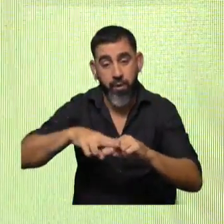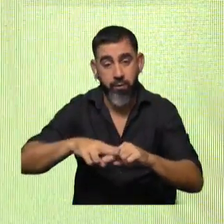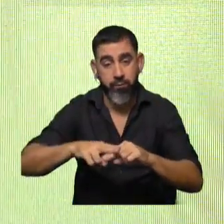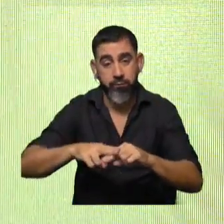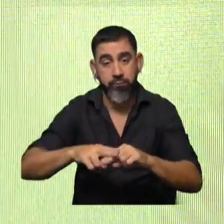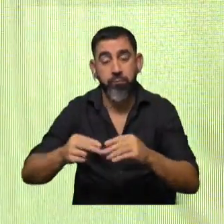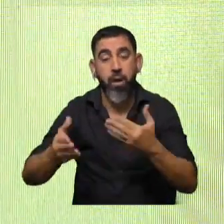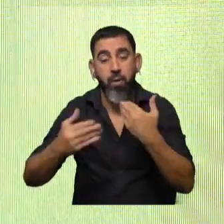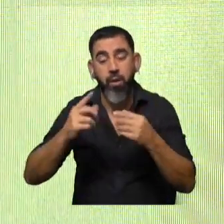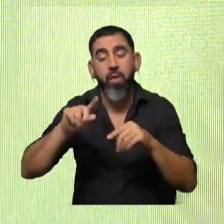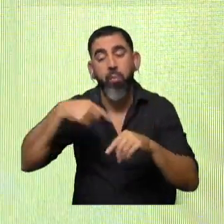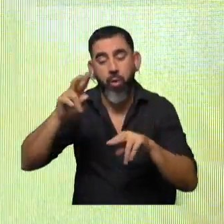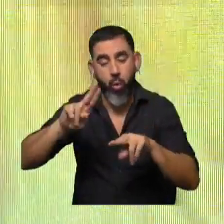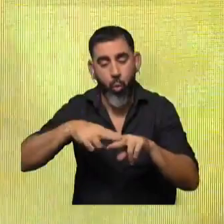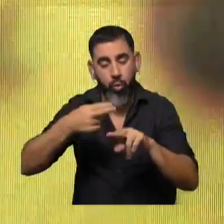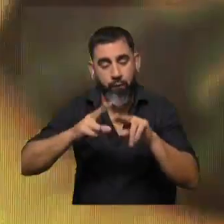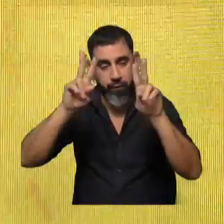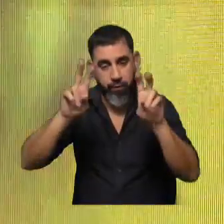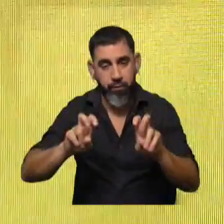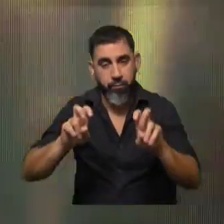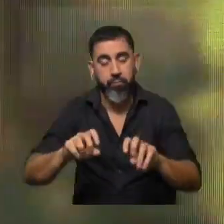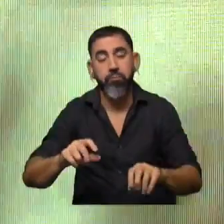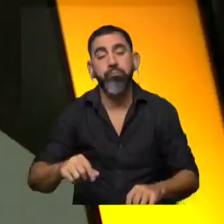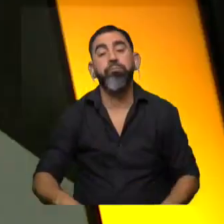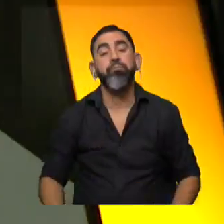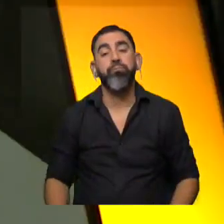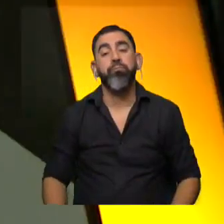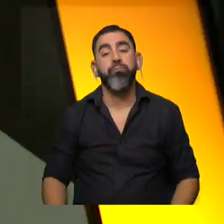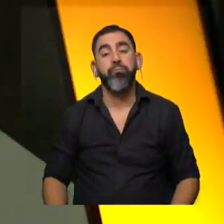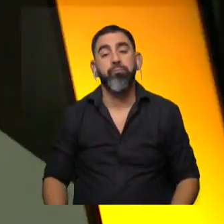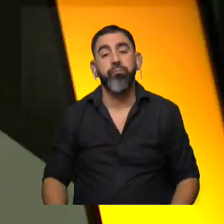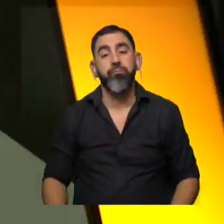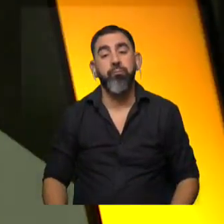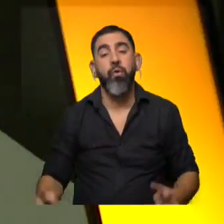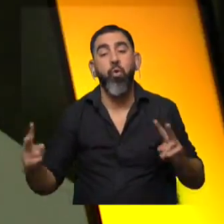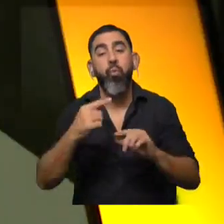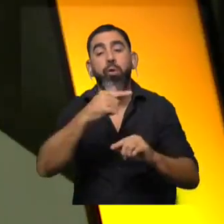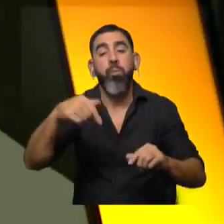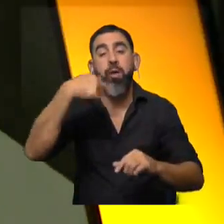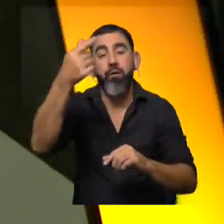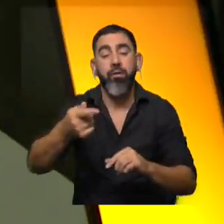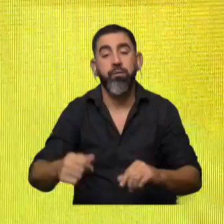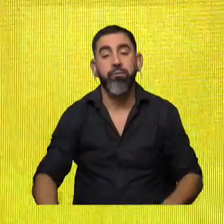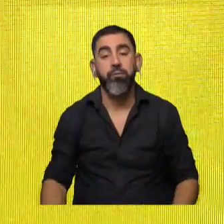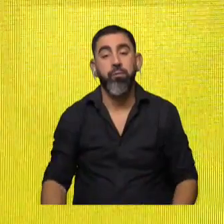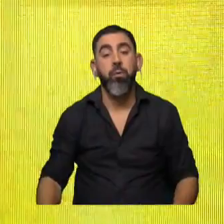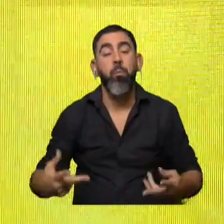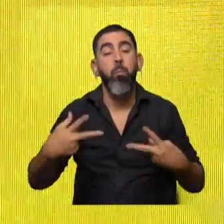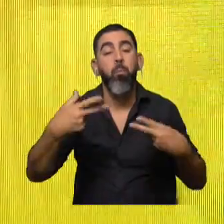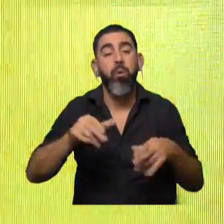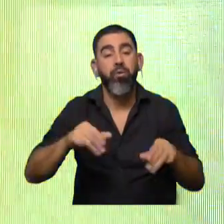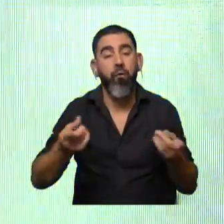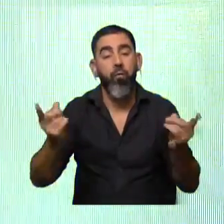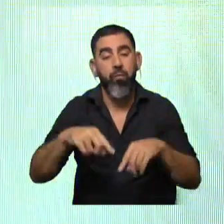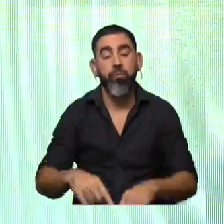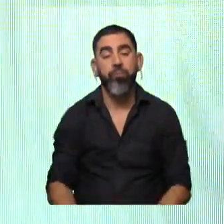y vamos a volver por otro ángulo en el próximo bloque con eso. Bueno, hasta la semana que viene, Gustavo. Gracias, Alexandra, nos vemos. Pausa en Sobre